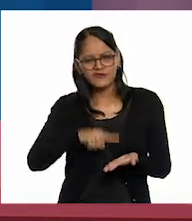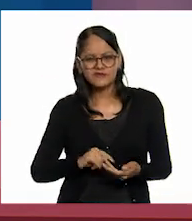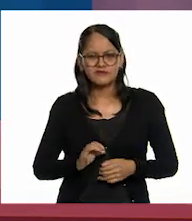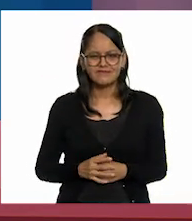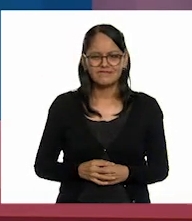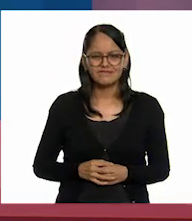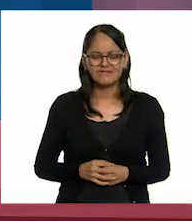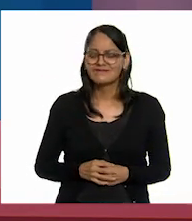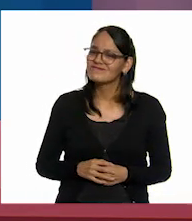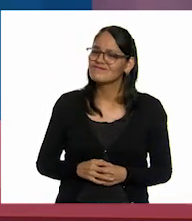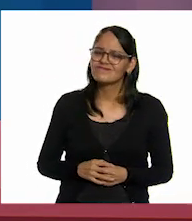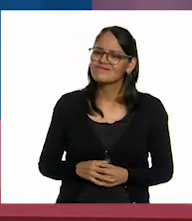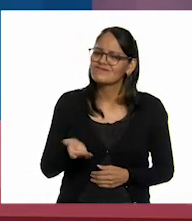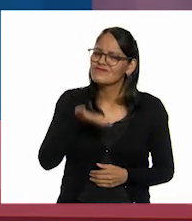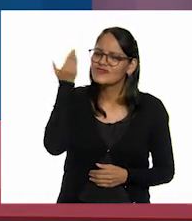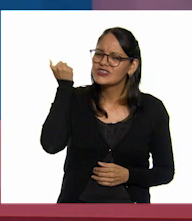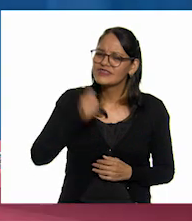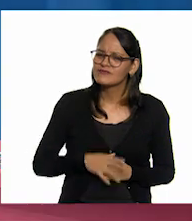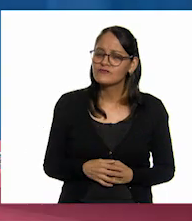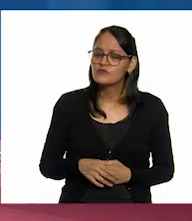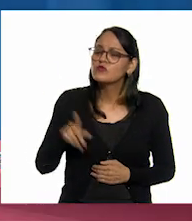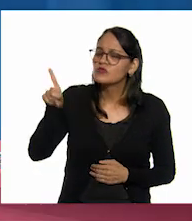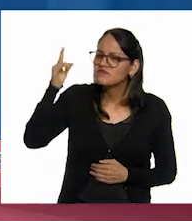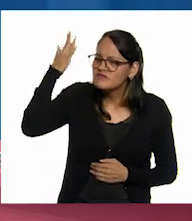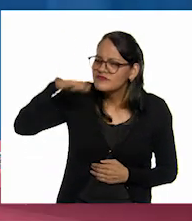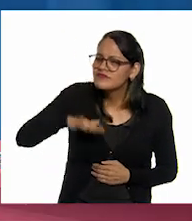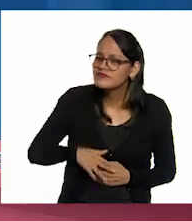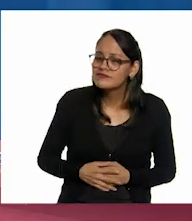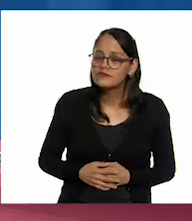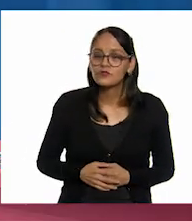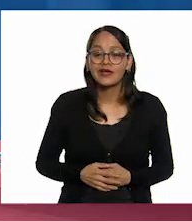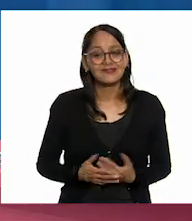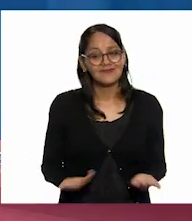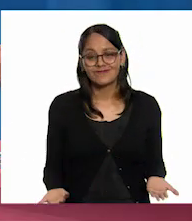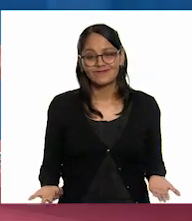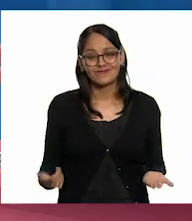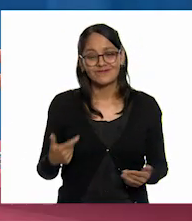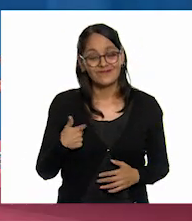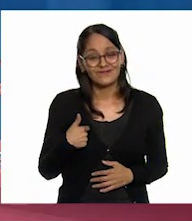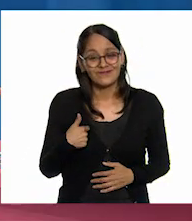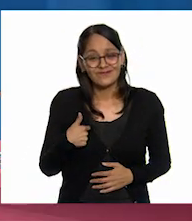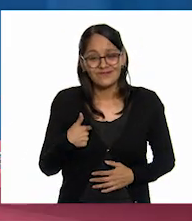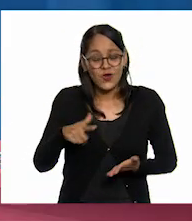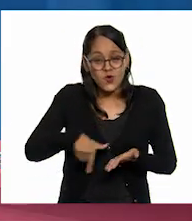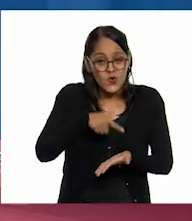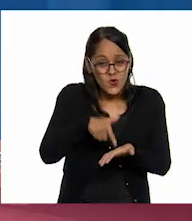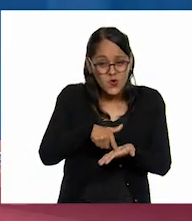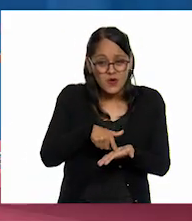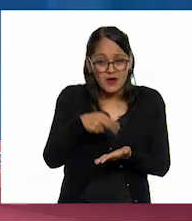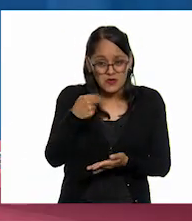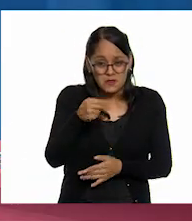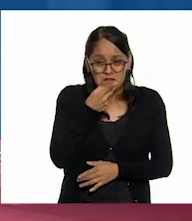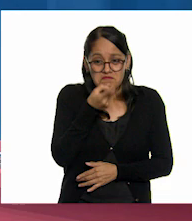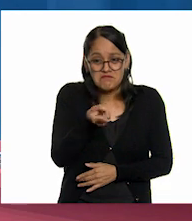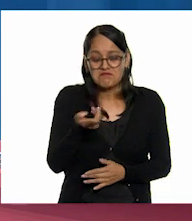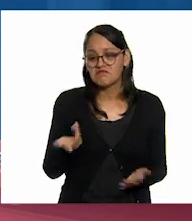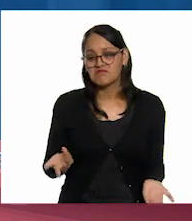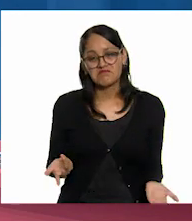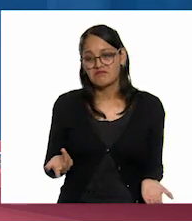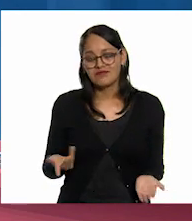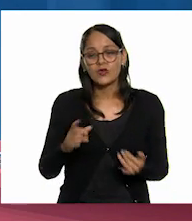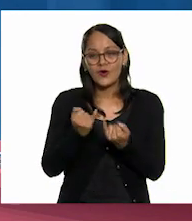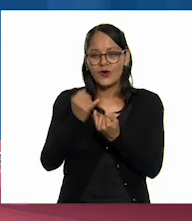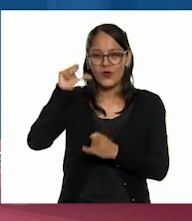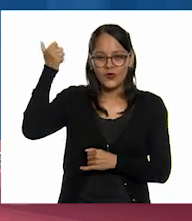no lo sé. ¿Tú sabes, Juan Carlos? Bueno, no, Raulito. No menciona ningún sitio en especial como las otras narraciones que